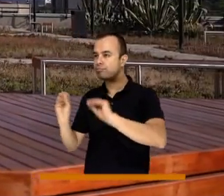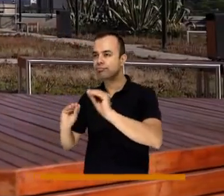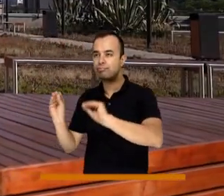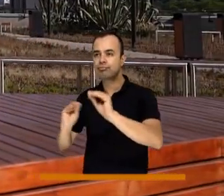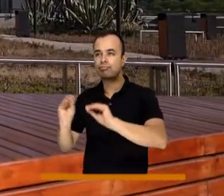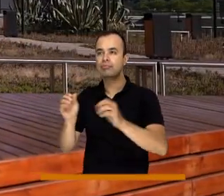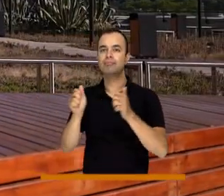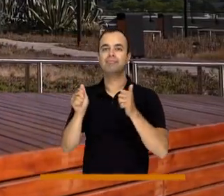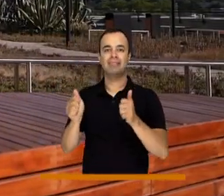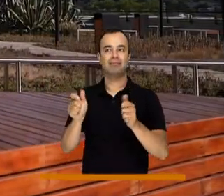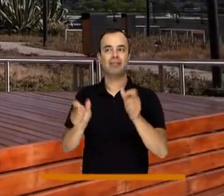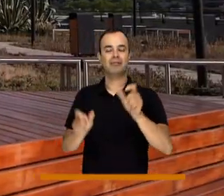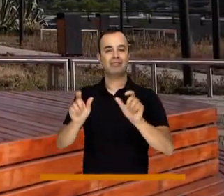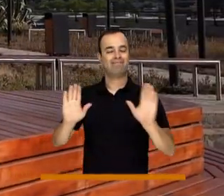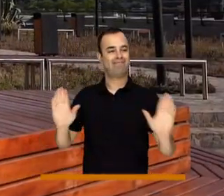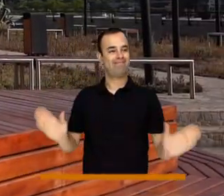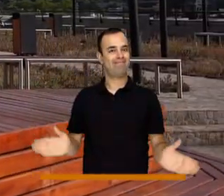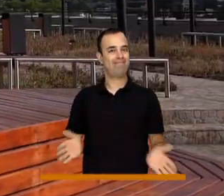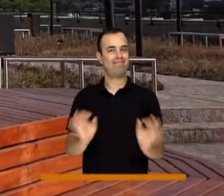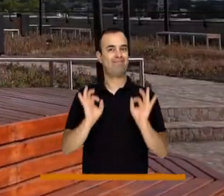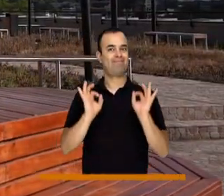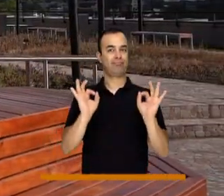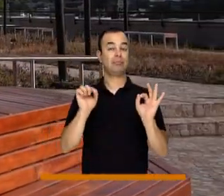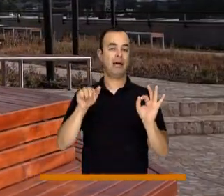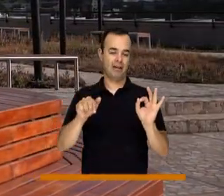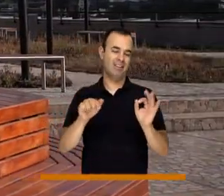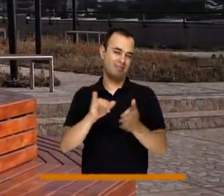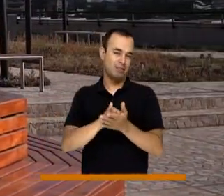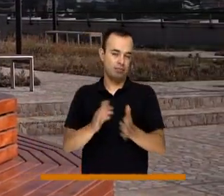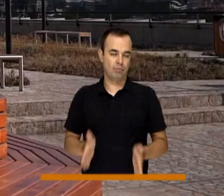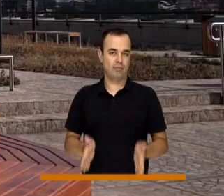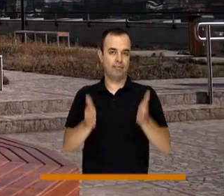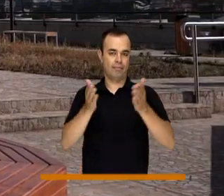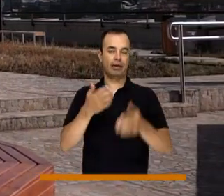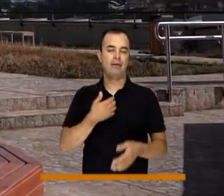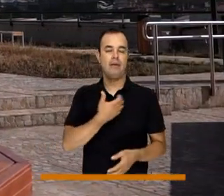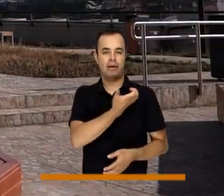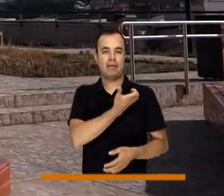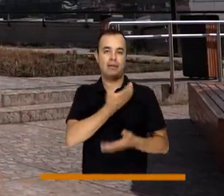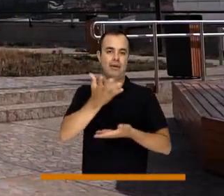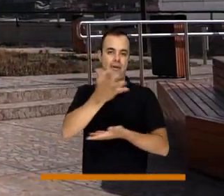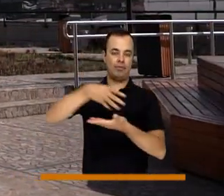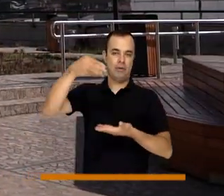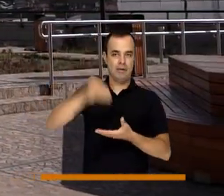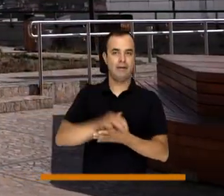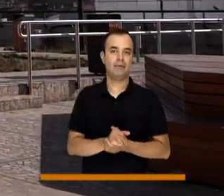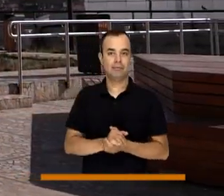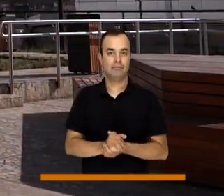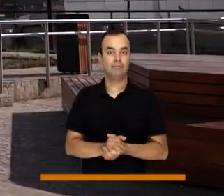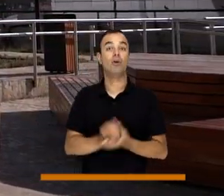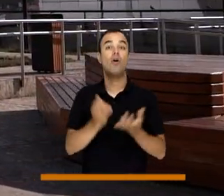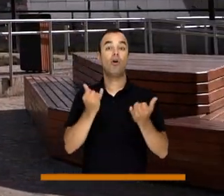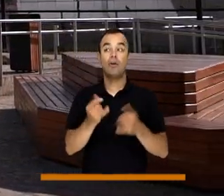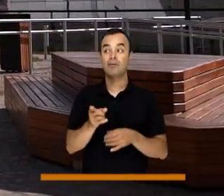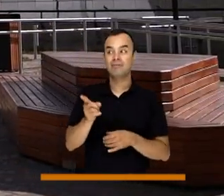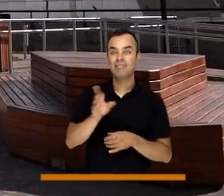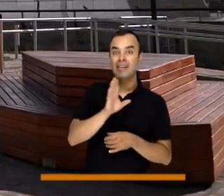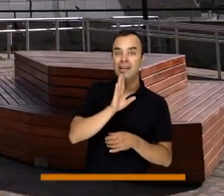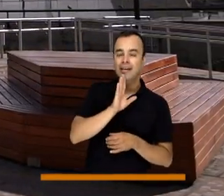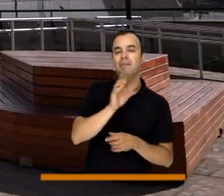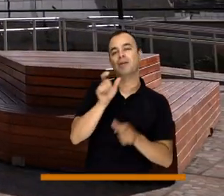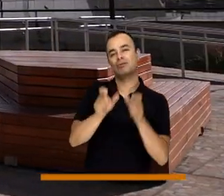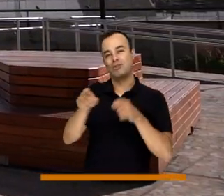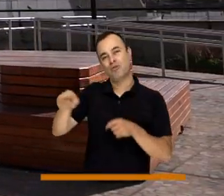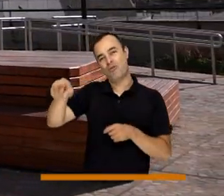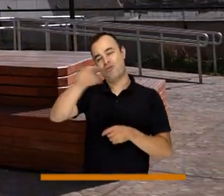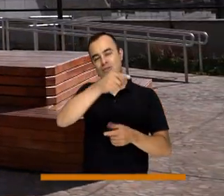plantearon sus sueños y deseos para mejorar su calidad de vida en el centro administrativo de la Alpujarra. Así